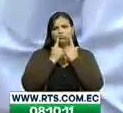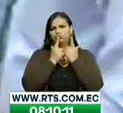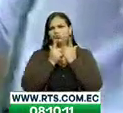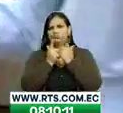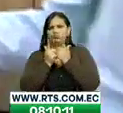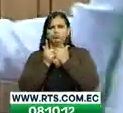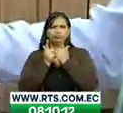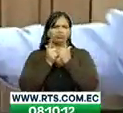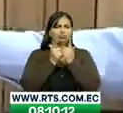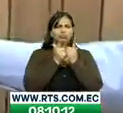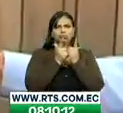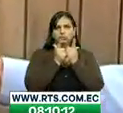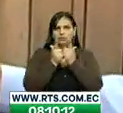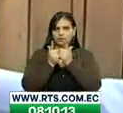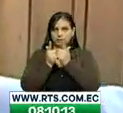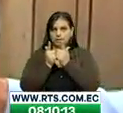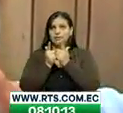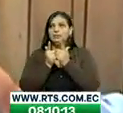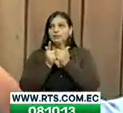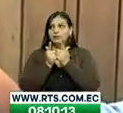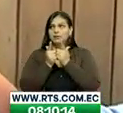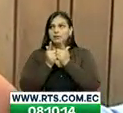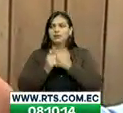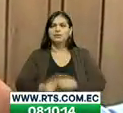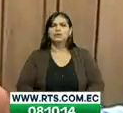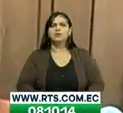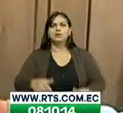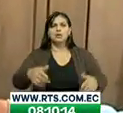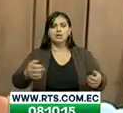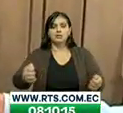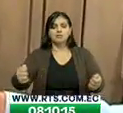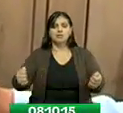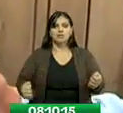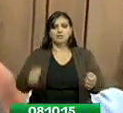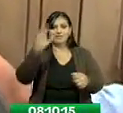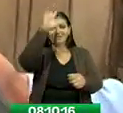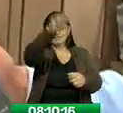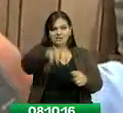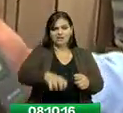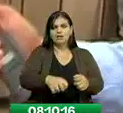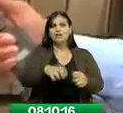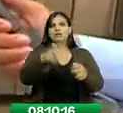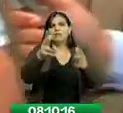ve usted todas las máquinas que estaba entonces someten al guardia